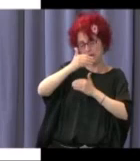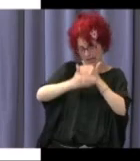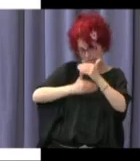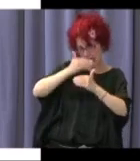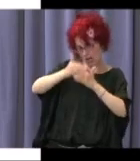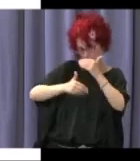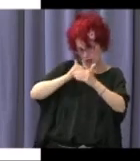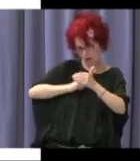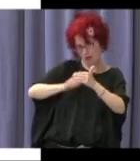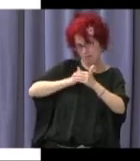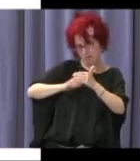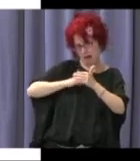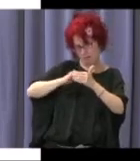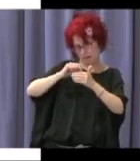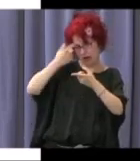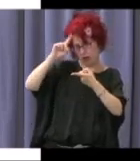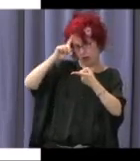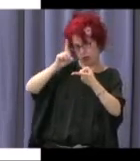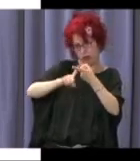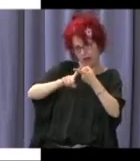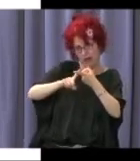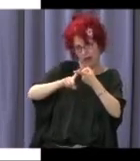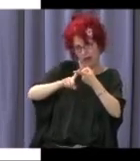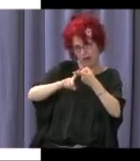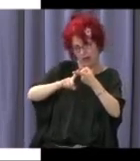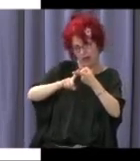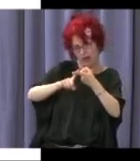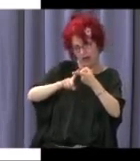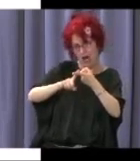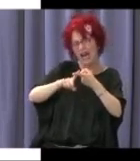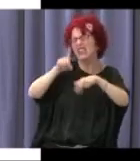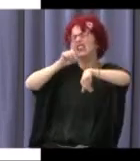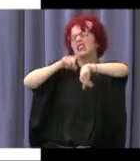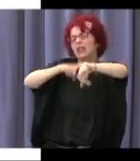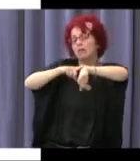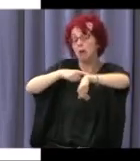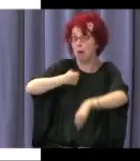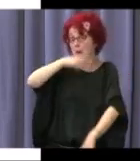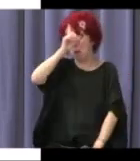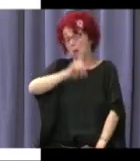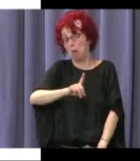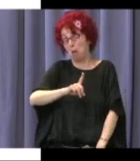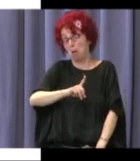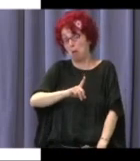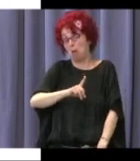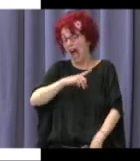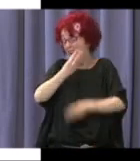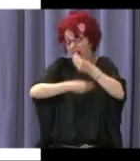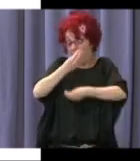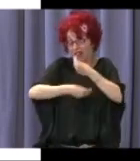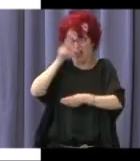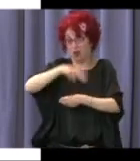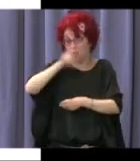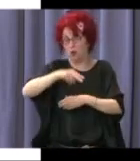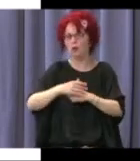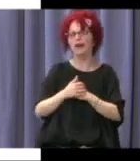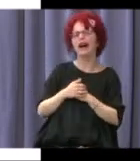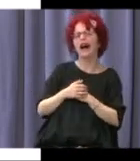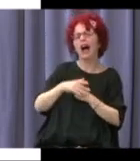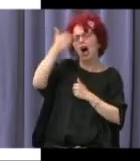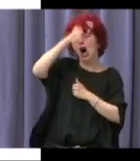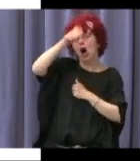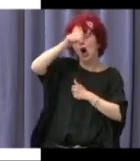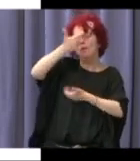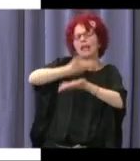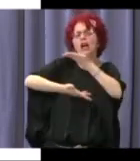sabe, nunca ha pasado. El hombre, la incompatibilidad con las tareas domésticas. ¿Qué entiende un hombre por colaborar en la limpieza de la casa?